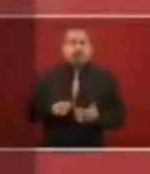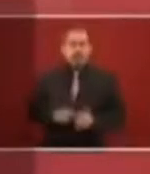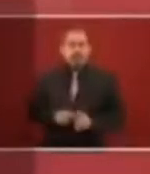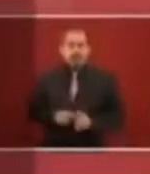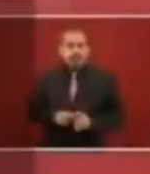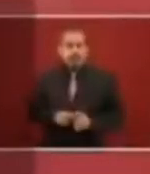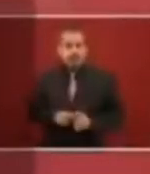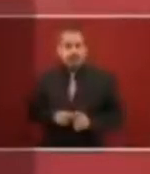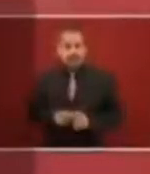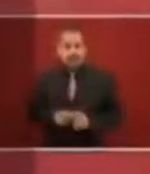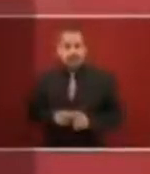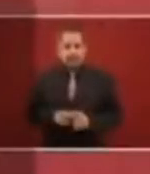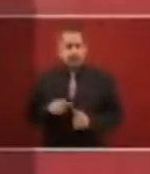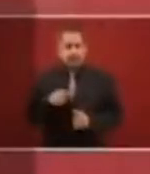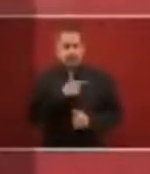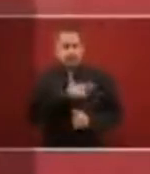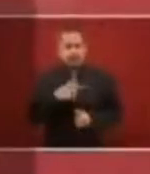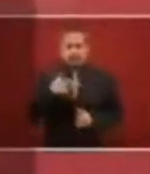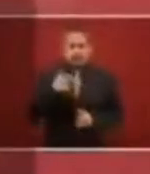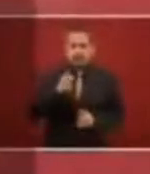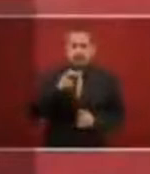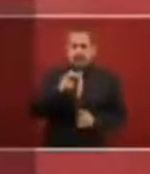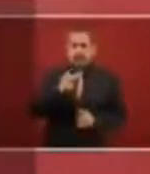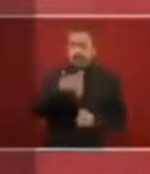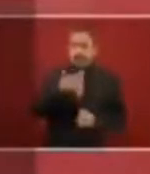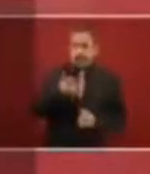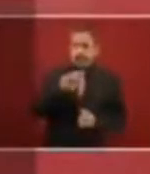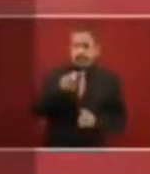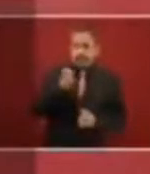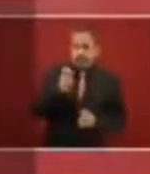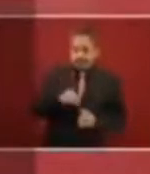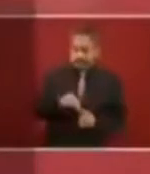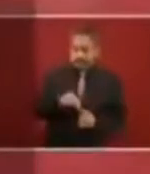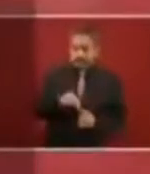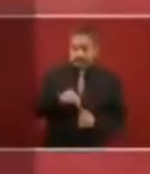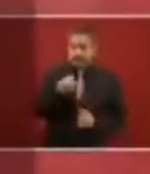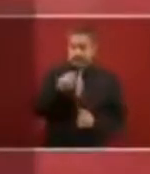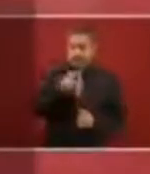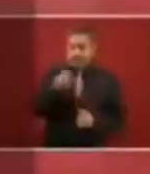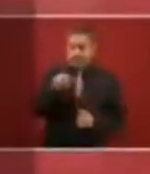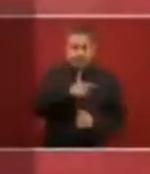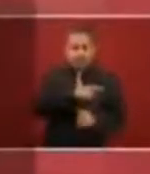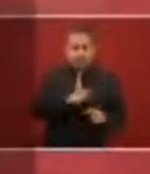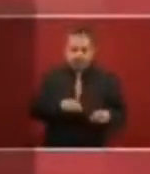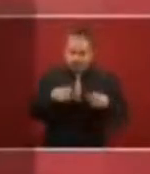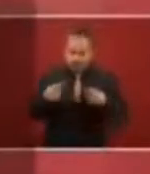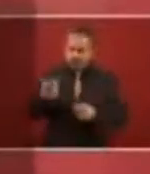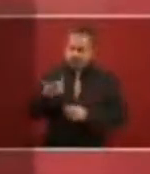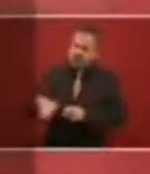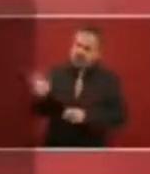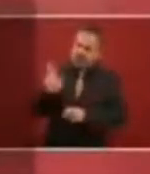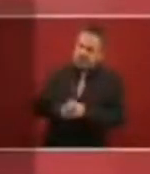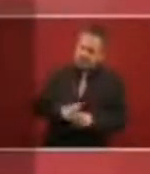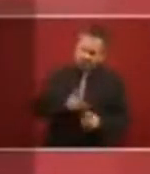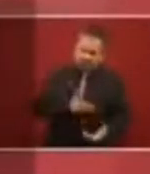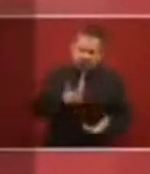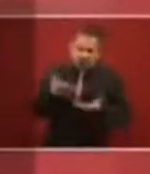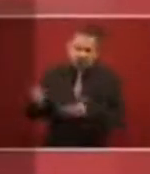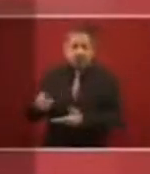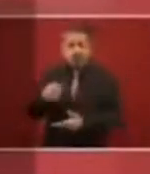de germán larrea entregando un hospital que